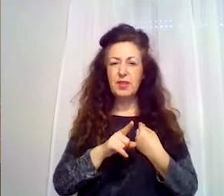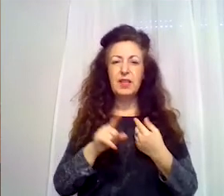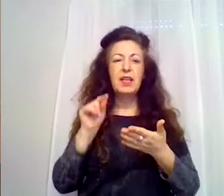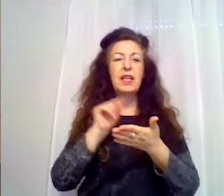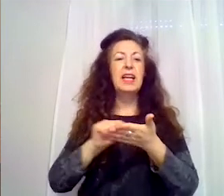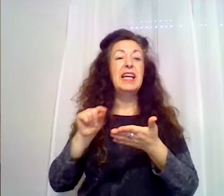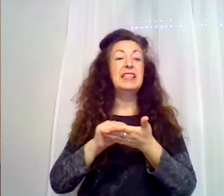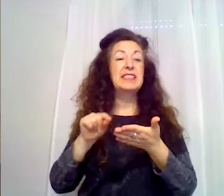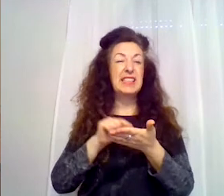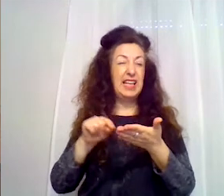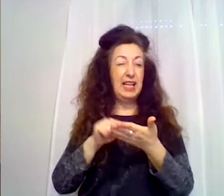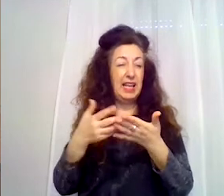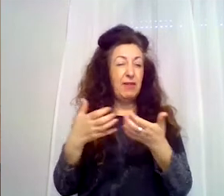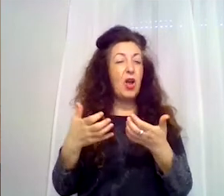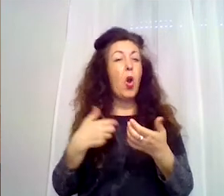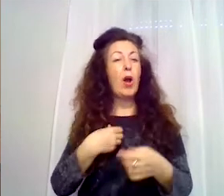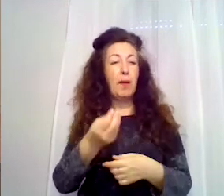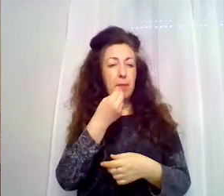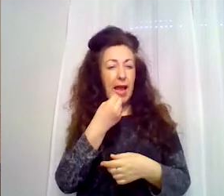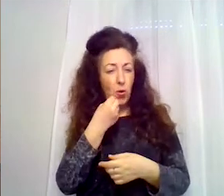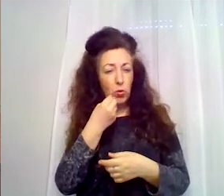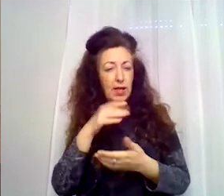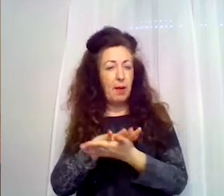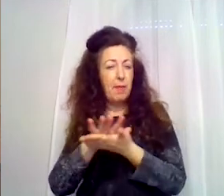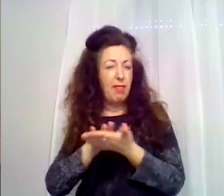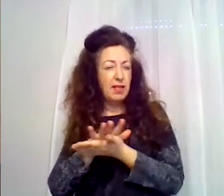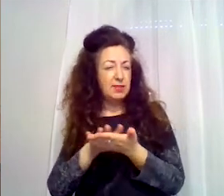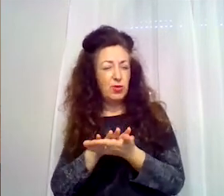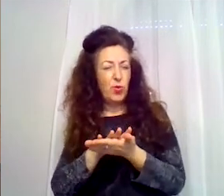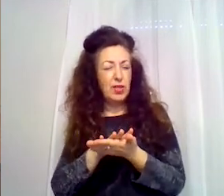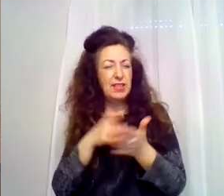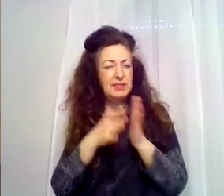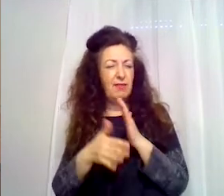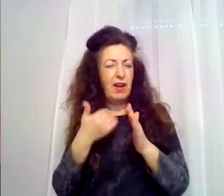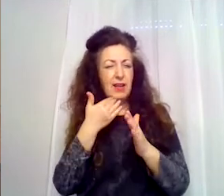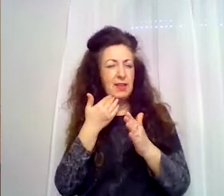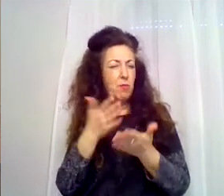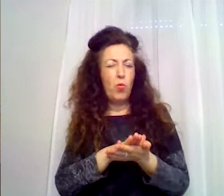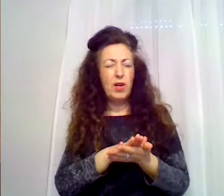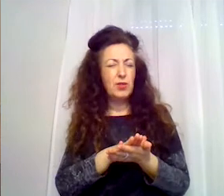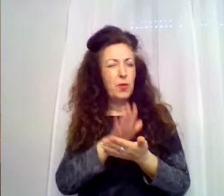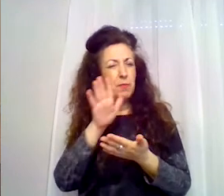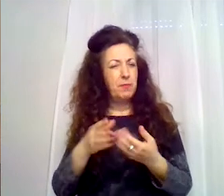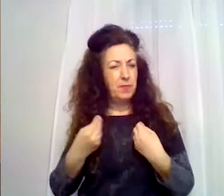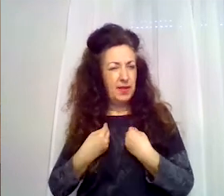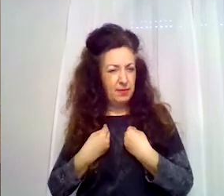el retrato tiene escrito en latín a un lado, debajo de la fecha, donde